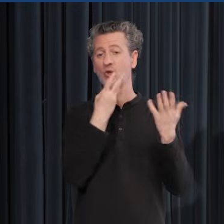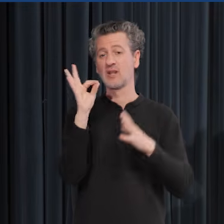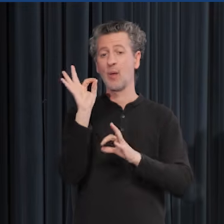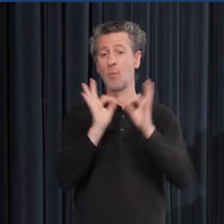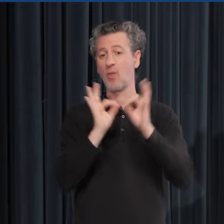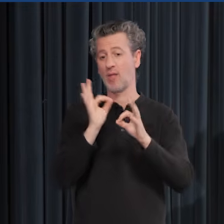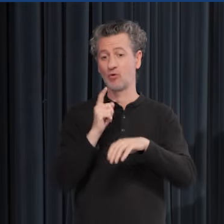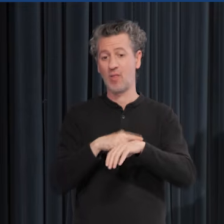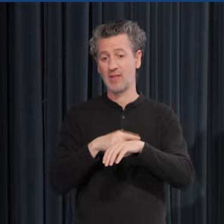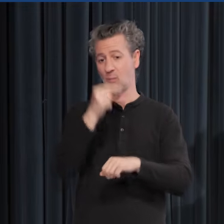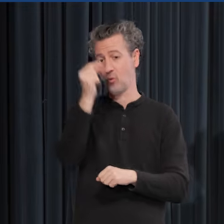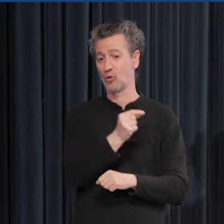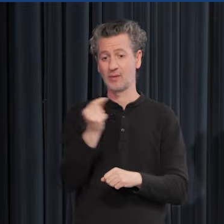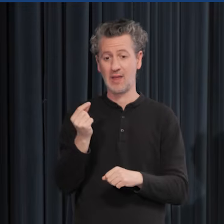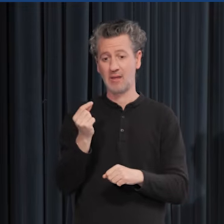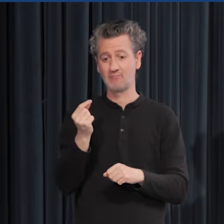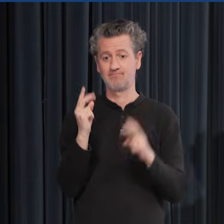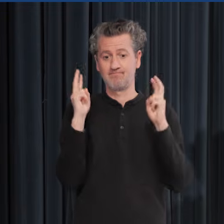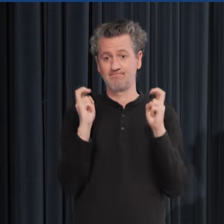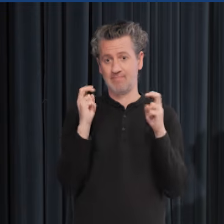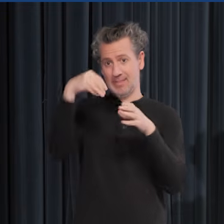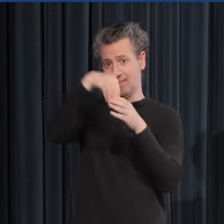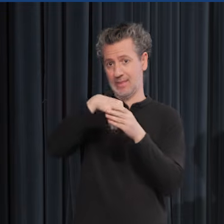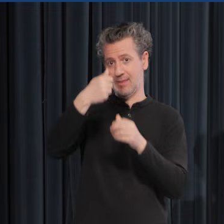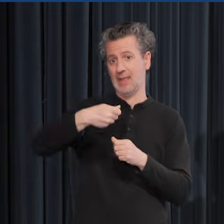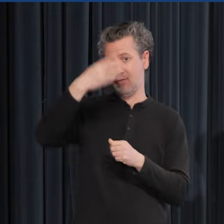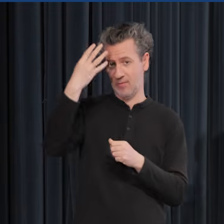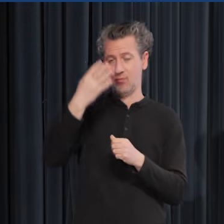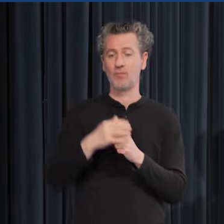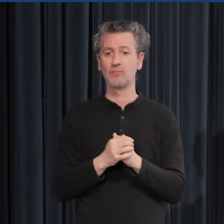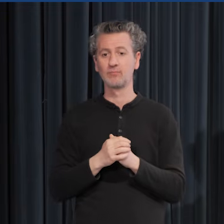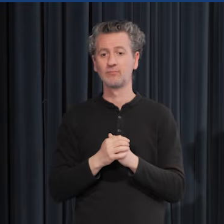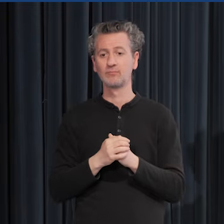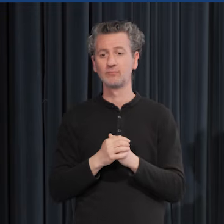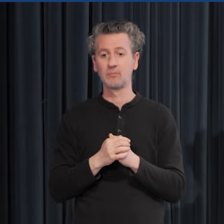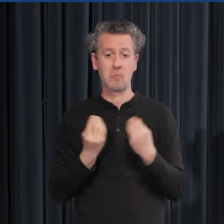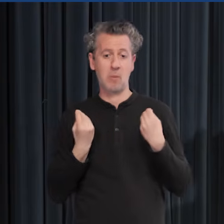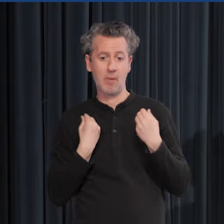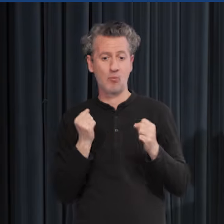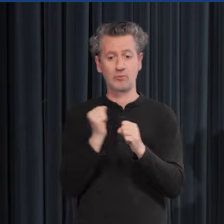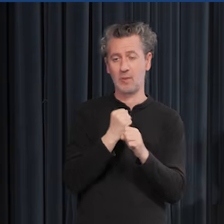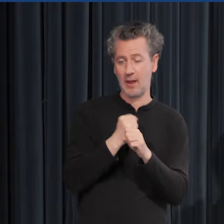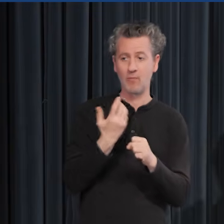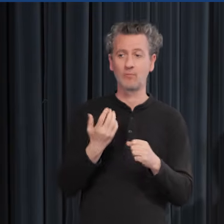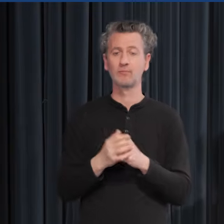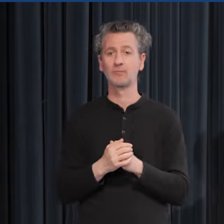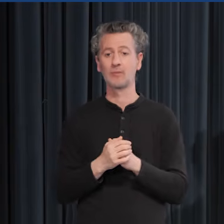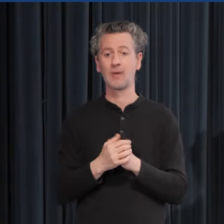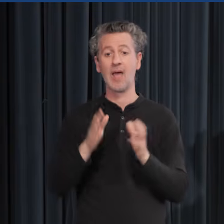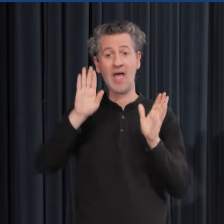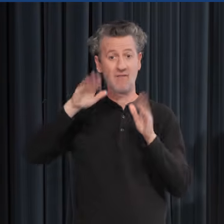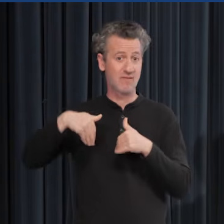nuestro tiempo encerrados en interiores, trabajamos, vivimos en edificios y entonces al